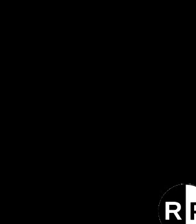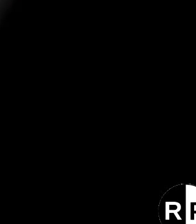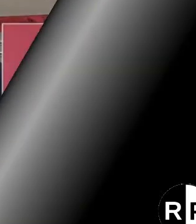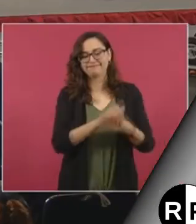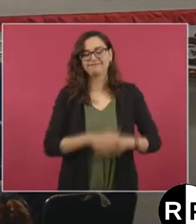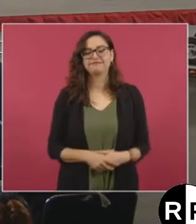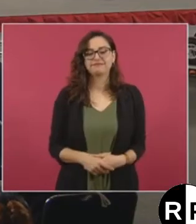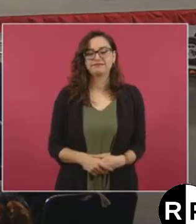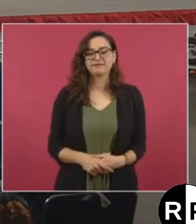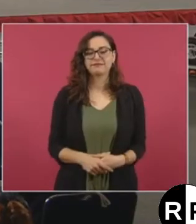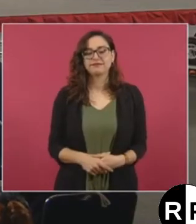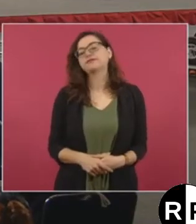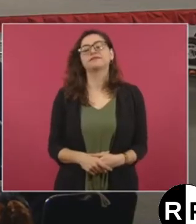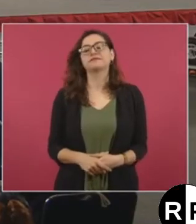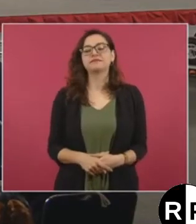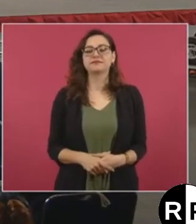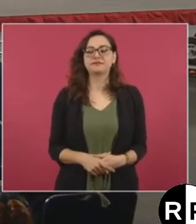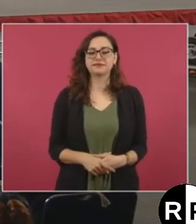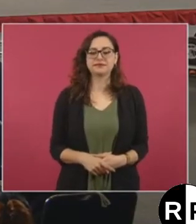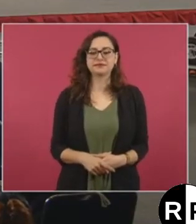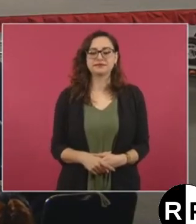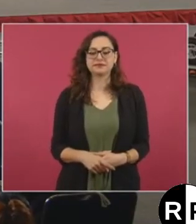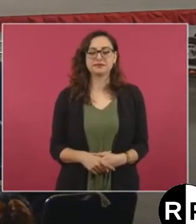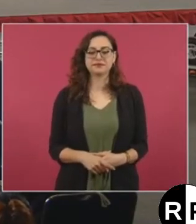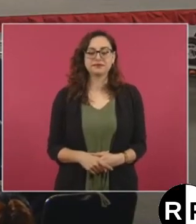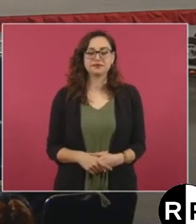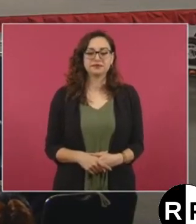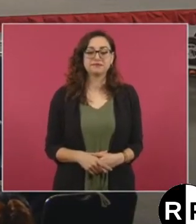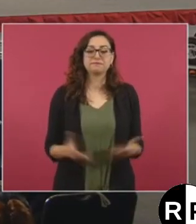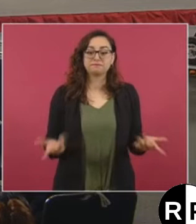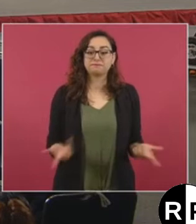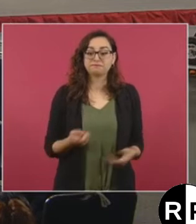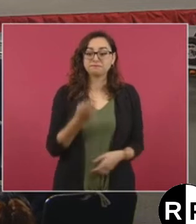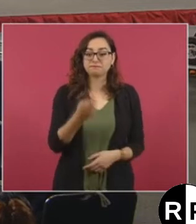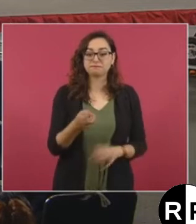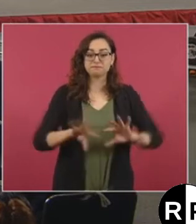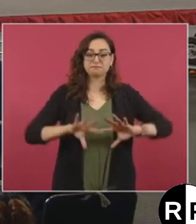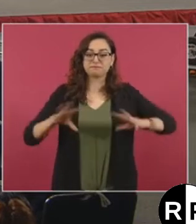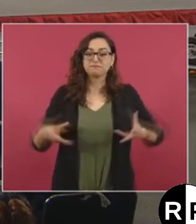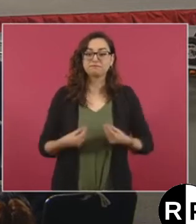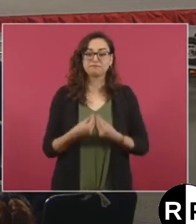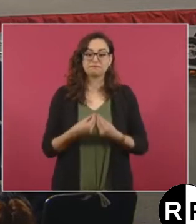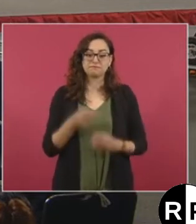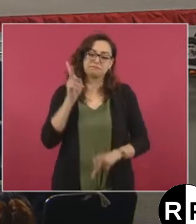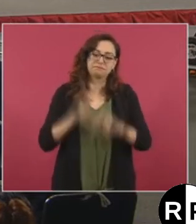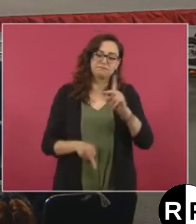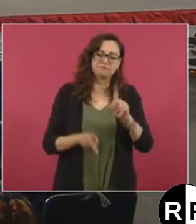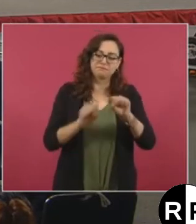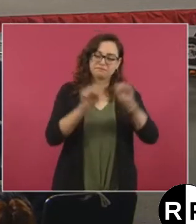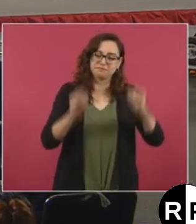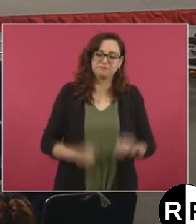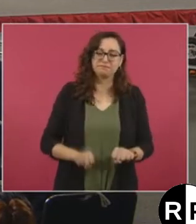Bien, pues, esta es parte de lo que es el sistema educativo. Yo insisto, hace